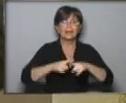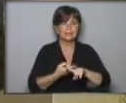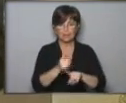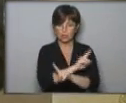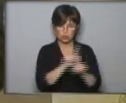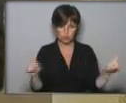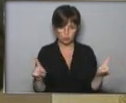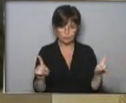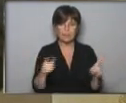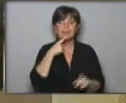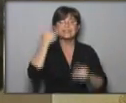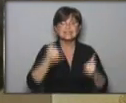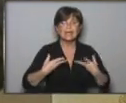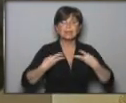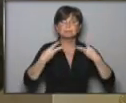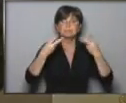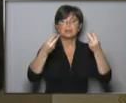sino esencialmente espiritual.